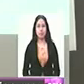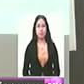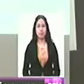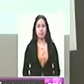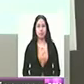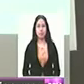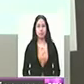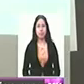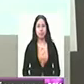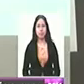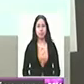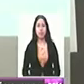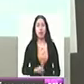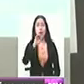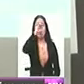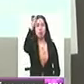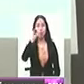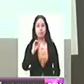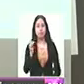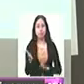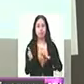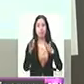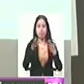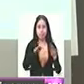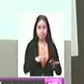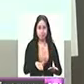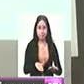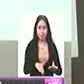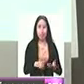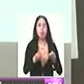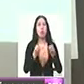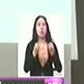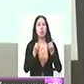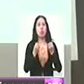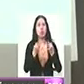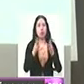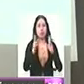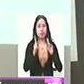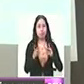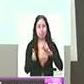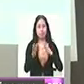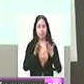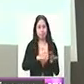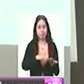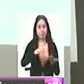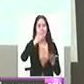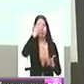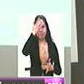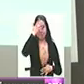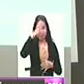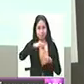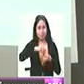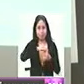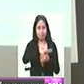La letalidad, que tiene que ver con cuántos fallecidos se han dado con relación a la